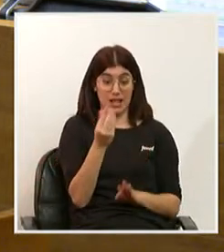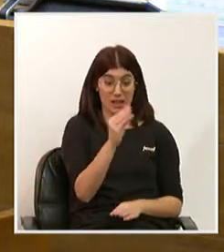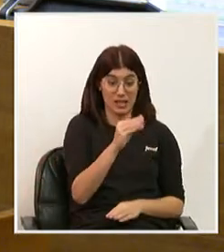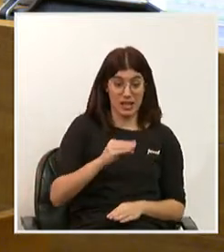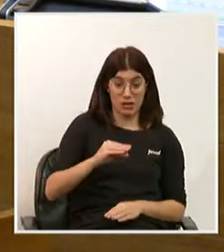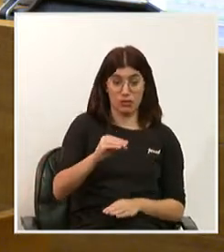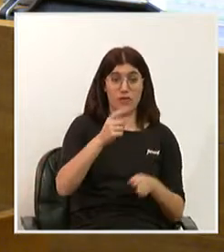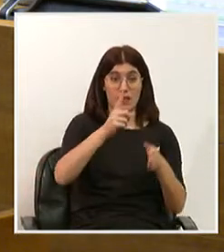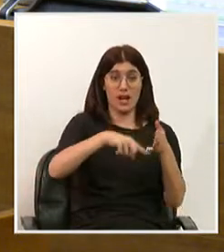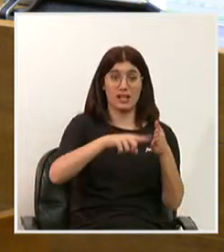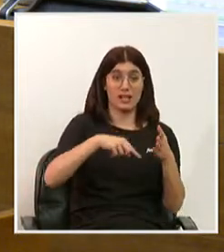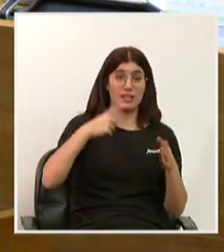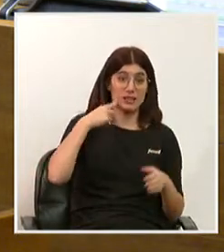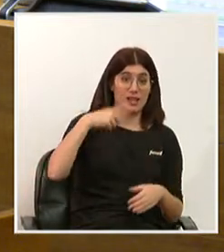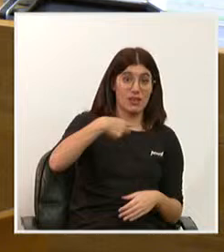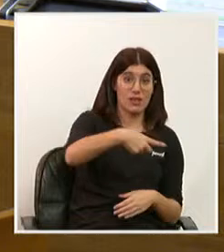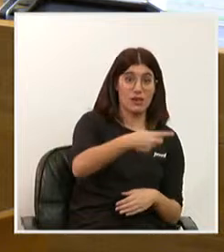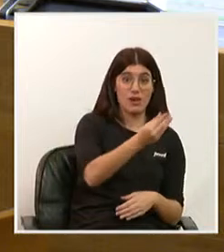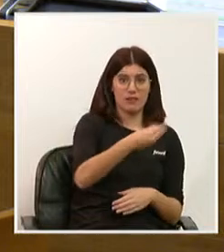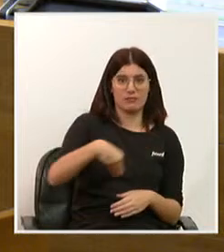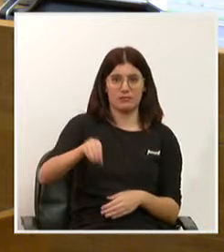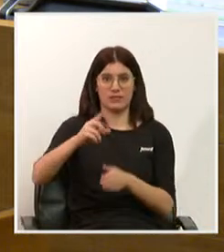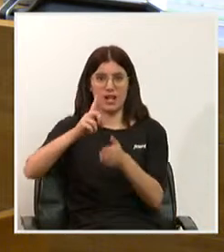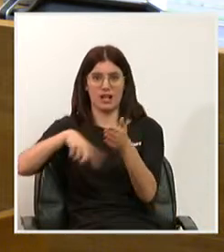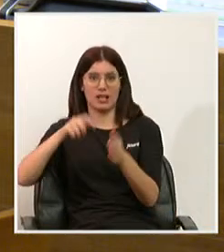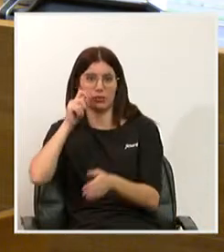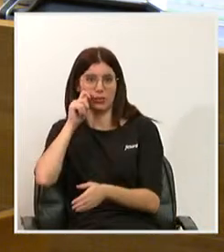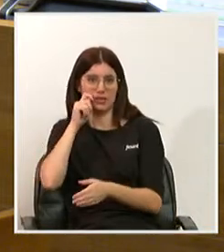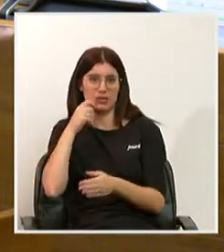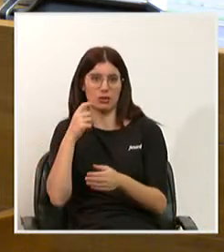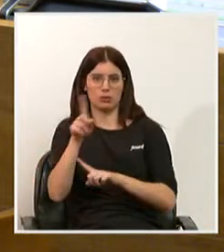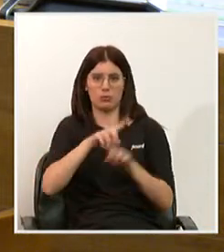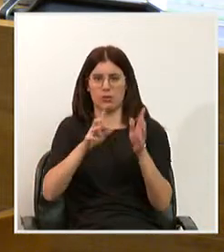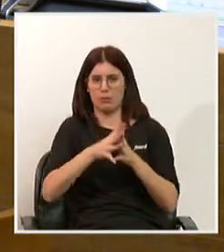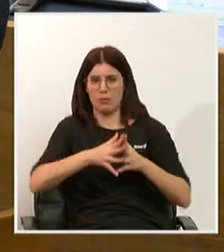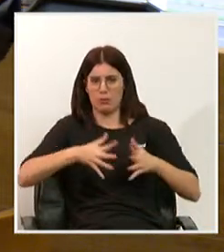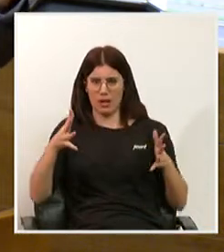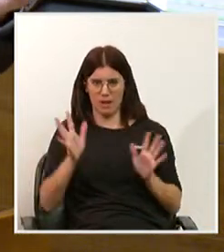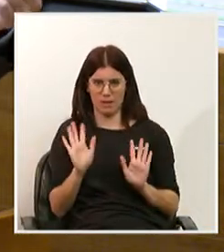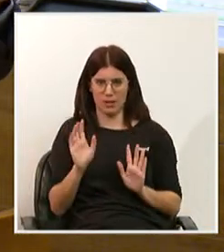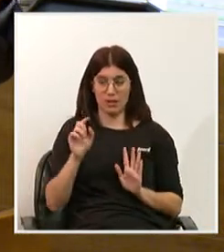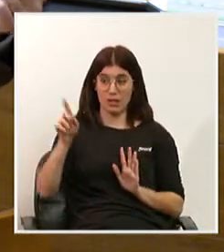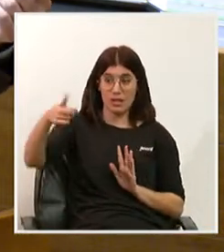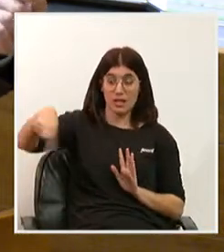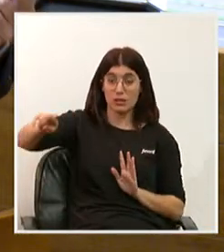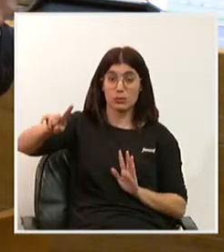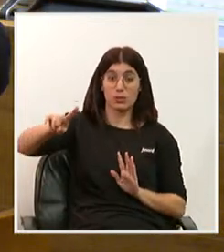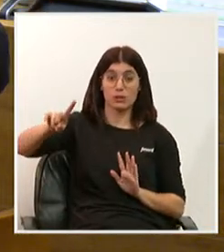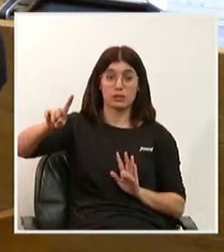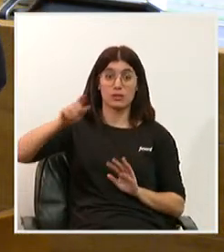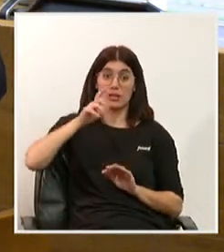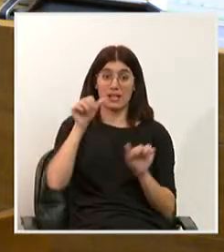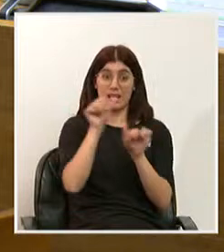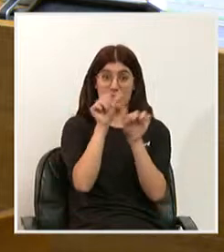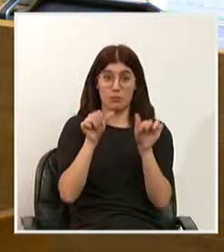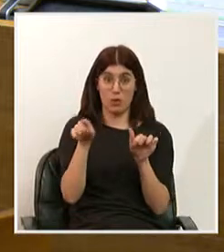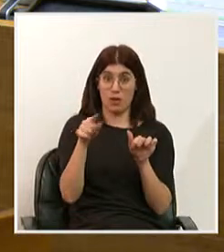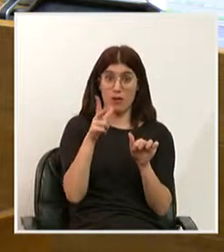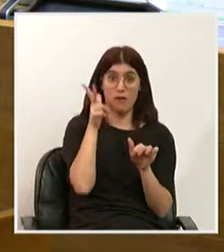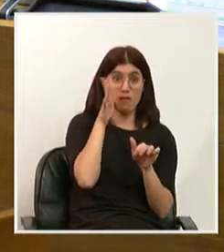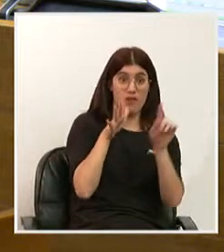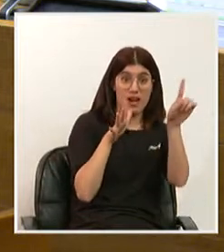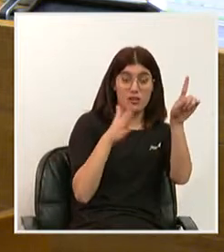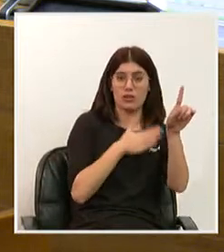alquiler tradicional al alquiler turístico problemón hasta allá en Cataluña Y ustedes que en ese ese modelo cilles ha ensayado